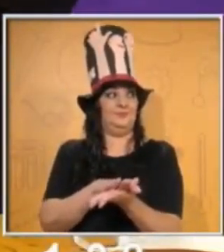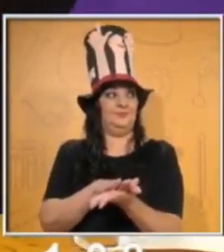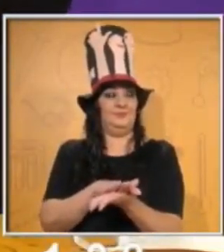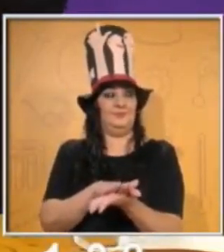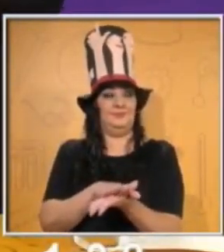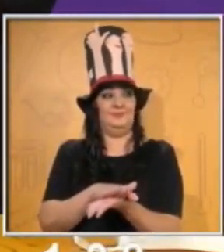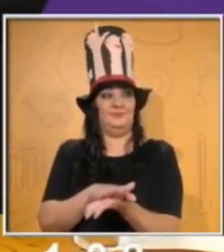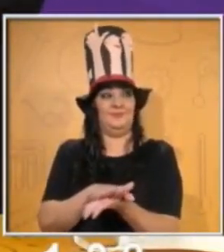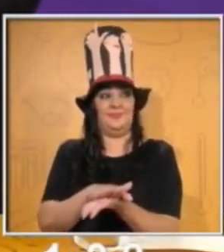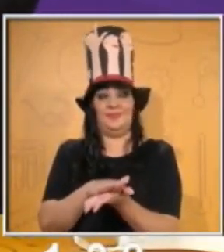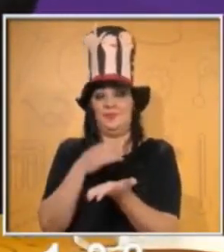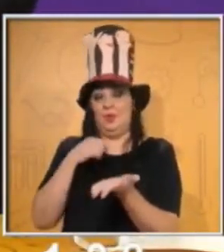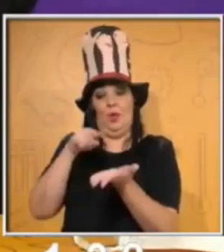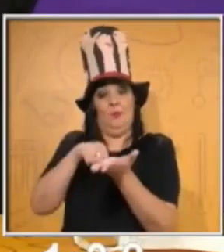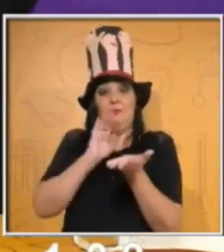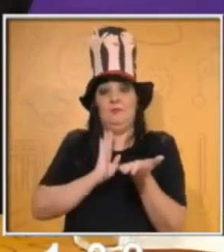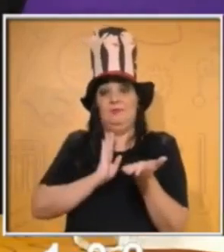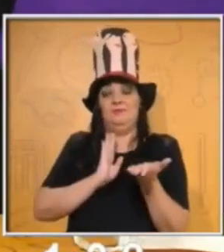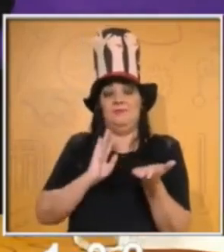Bueno. Yo sí la caché.